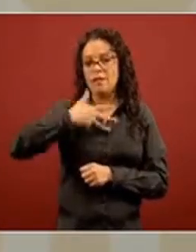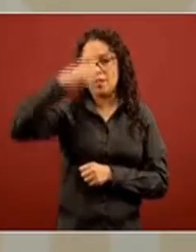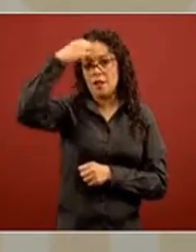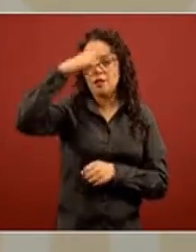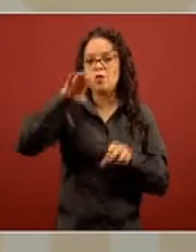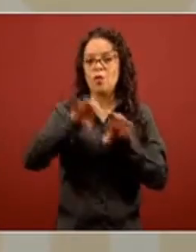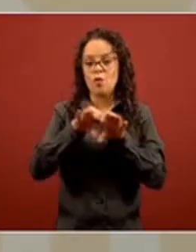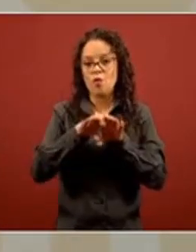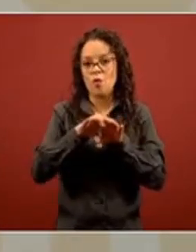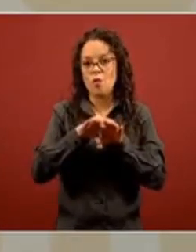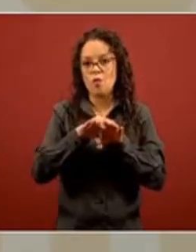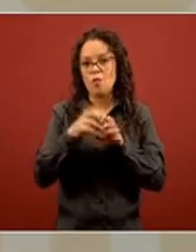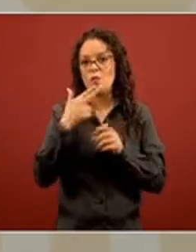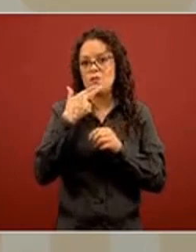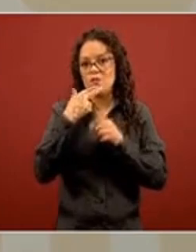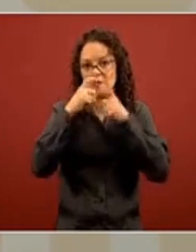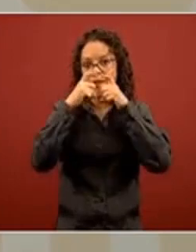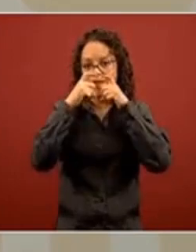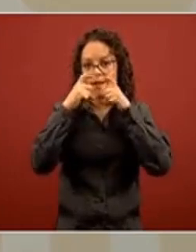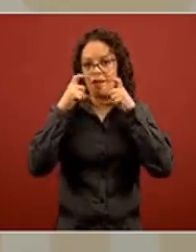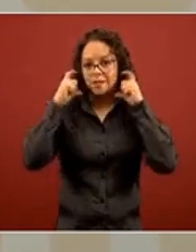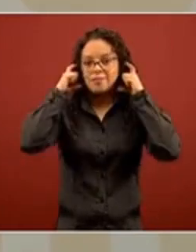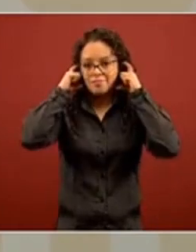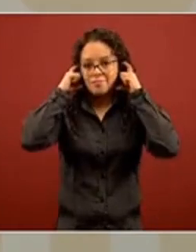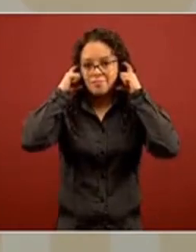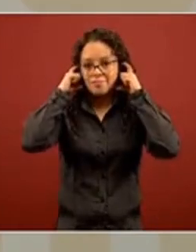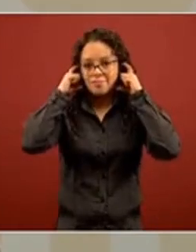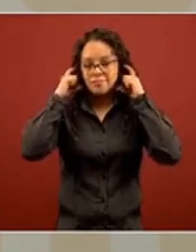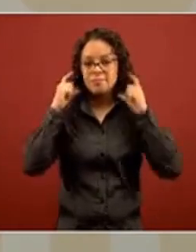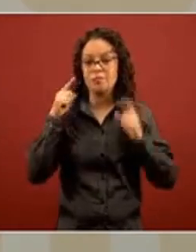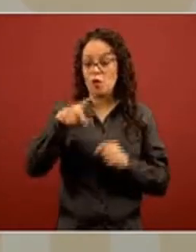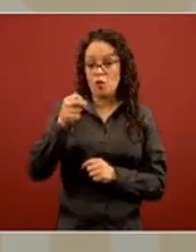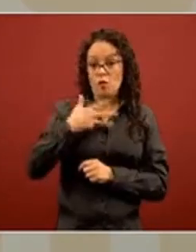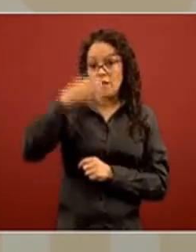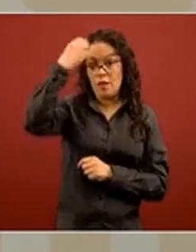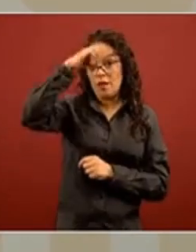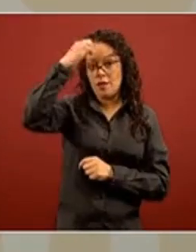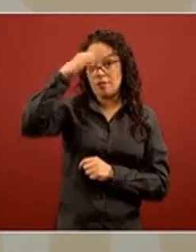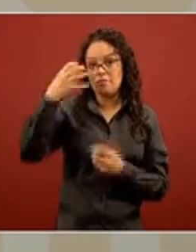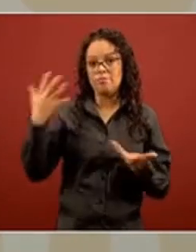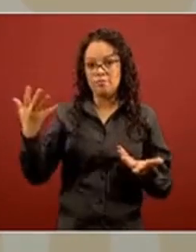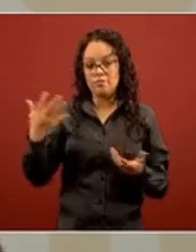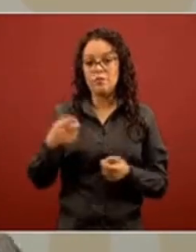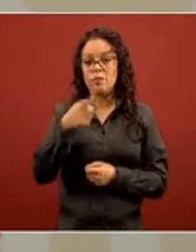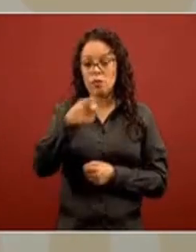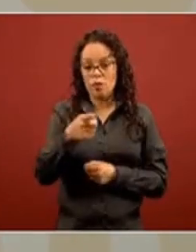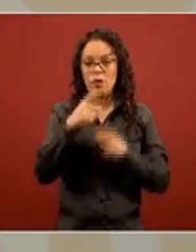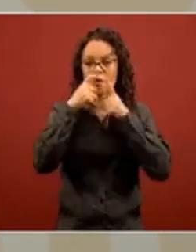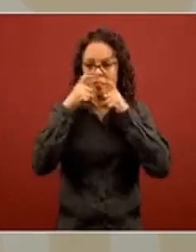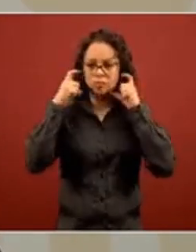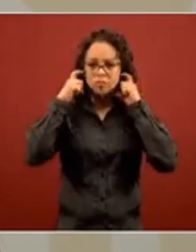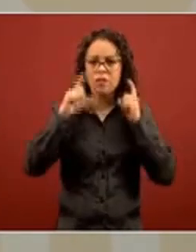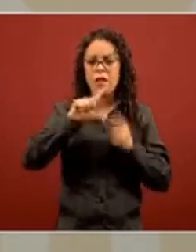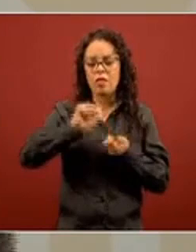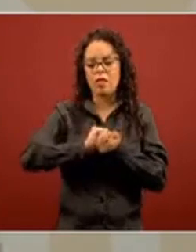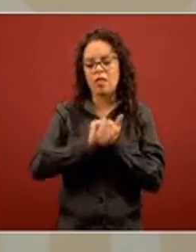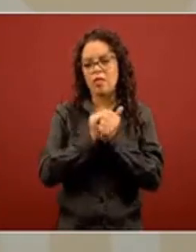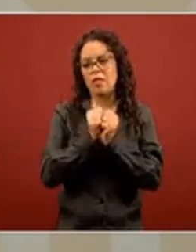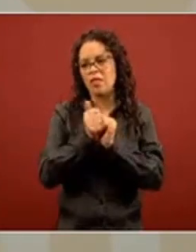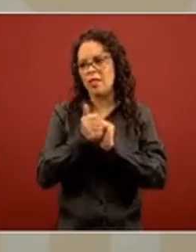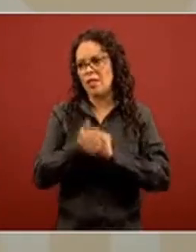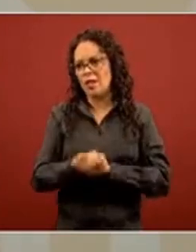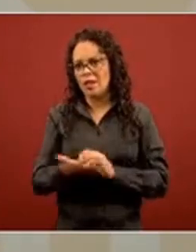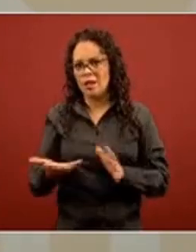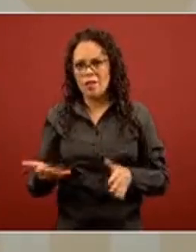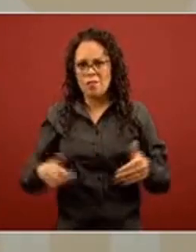en que se cansa del cubrebocas. Cuando una cirujana está en el acto quirúrgico, por largo que éste sea, en promedio